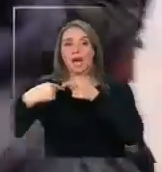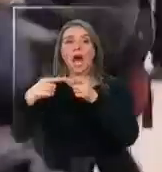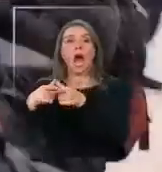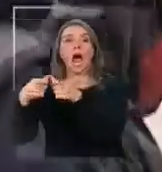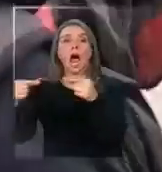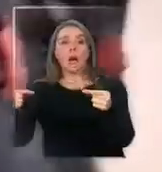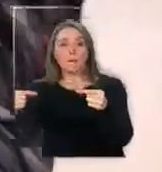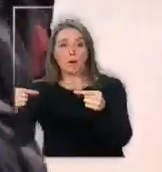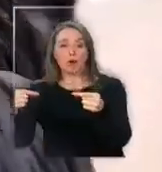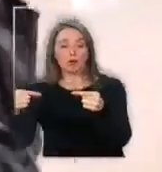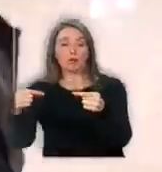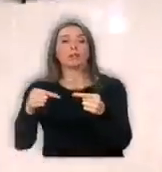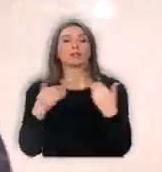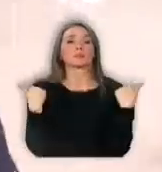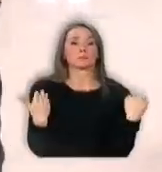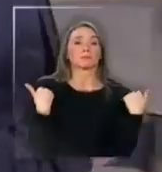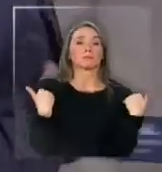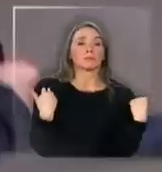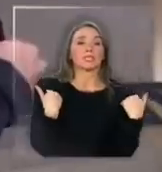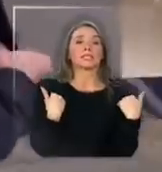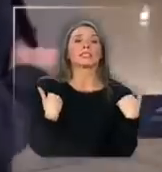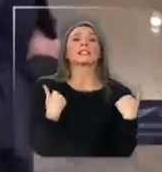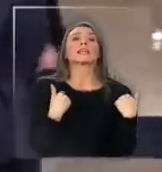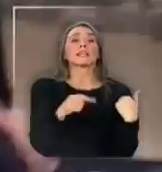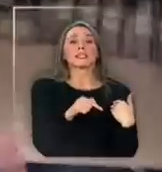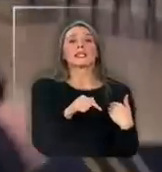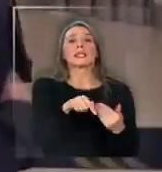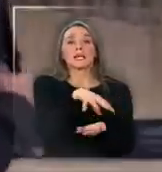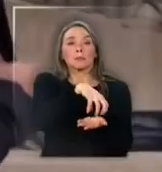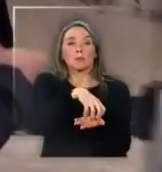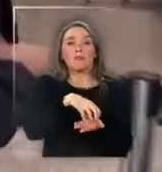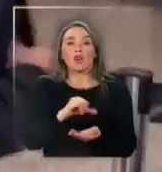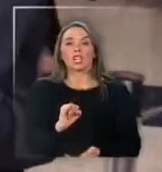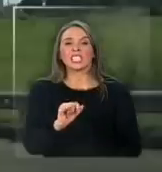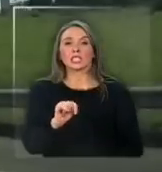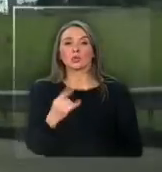cual prepararán en Itu.